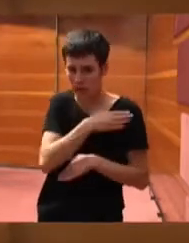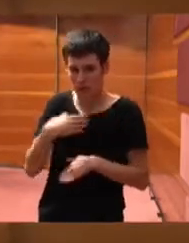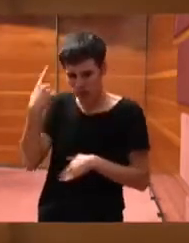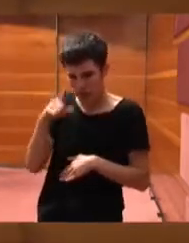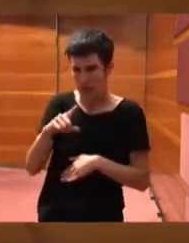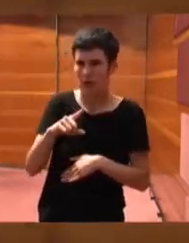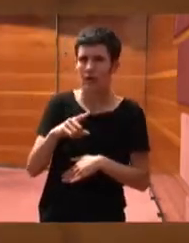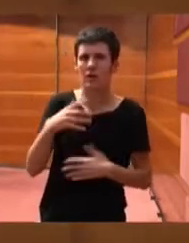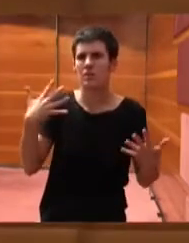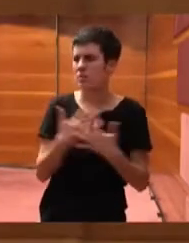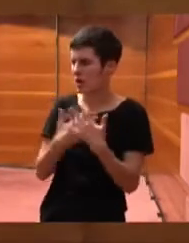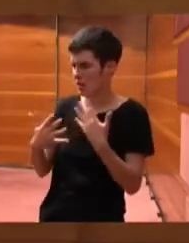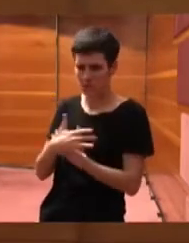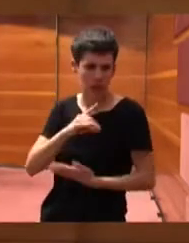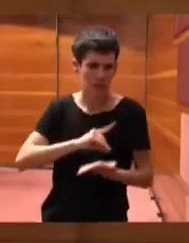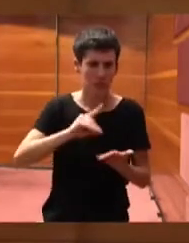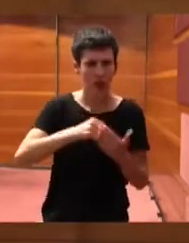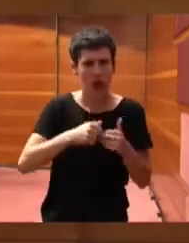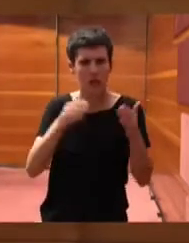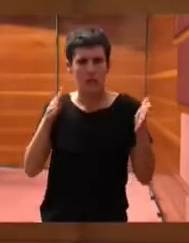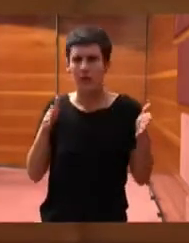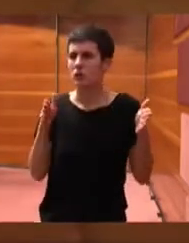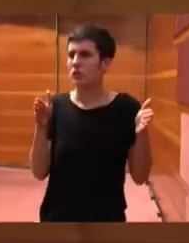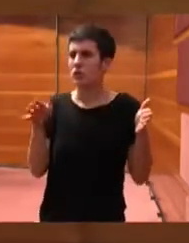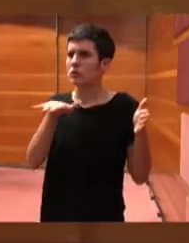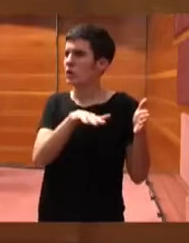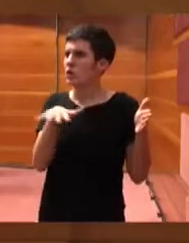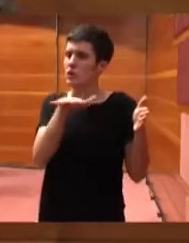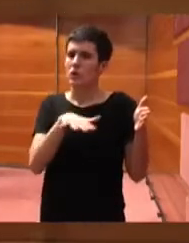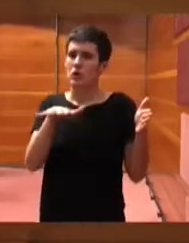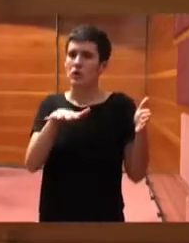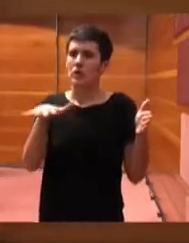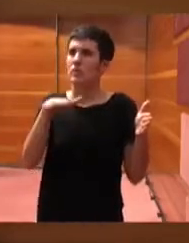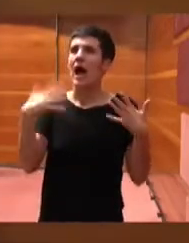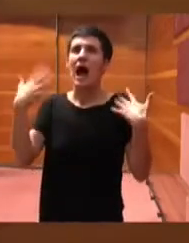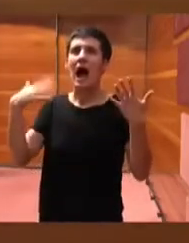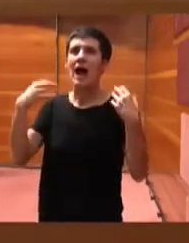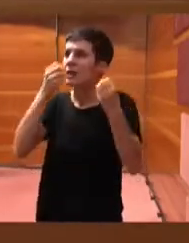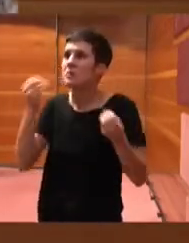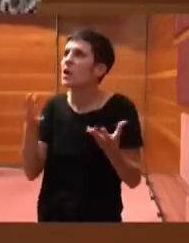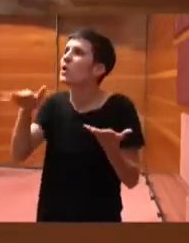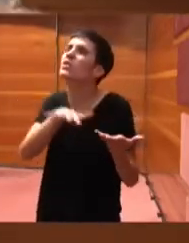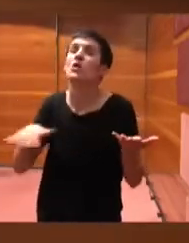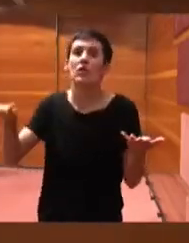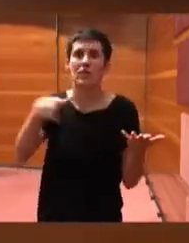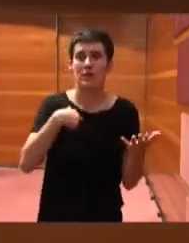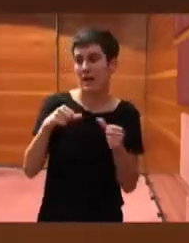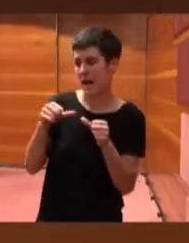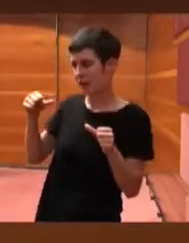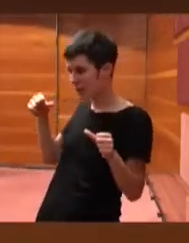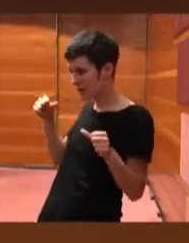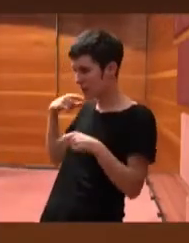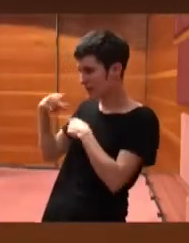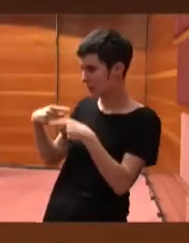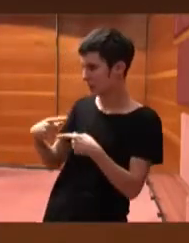y mezclarlo con los datos abiertos de dónde está el mejor aire en este momento. Y con mis antecedentes sabré a qué